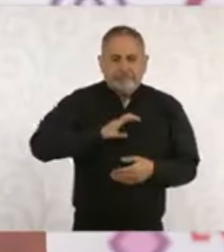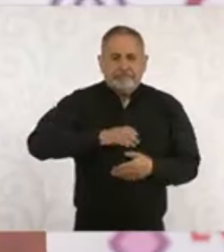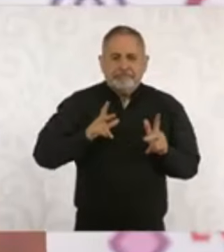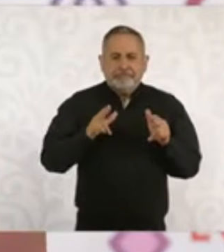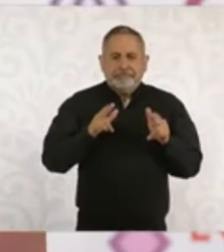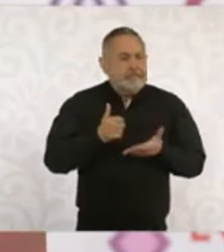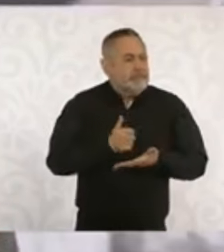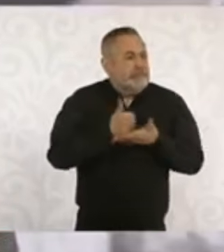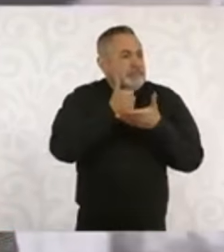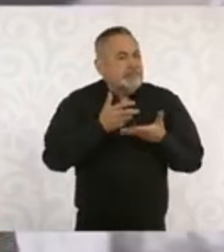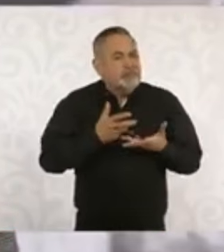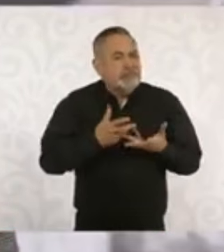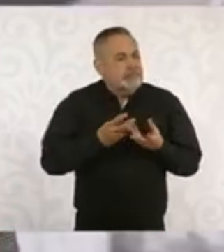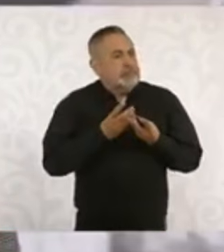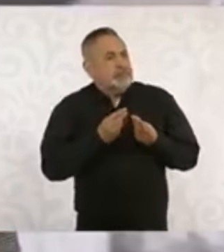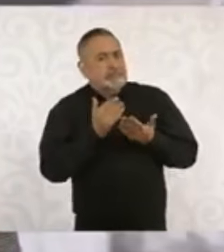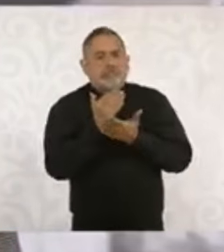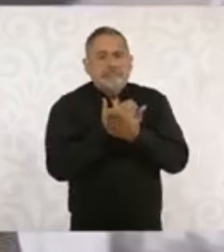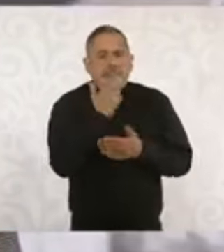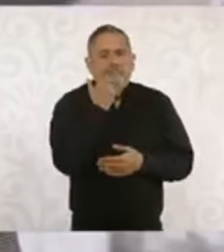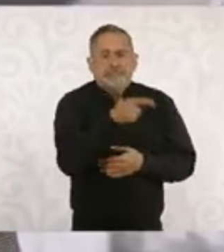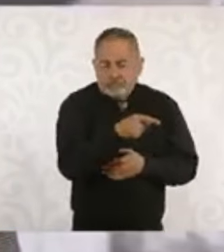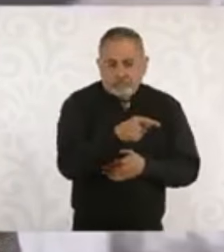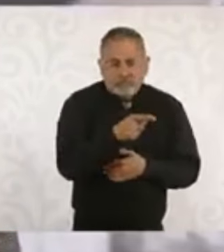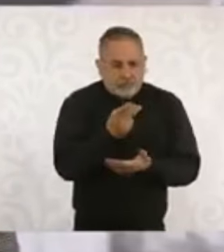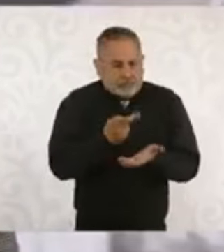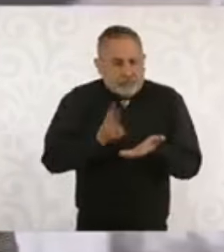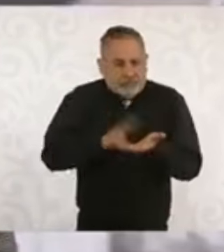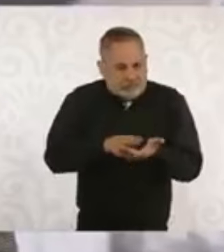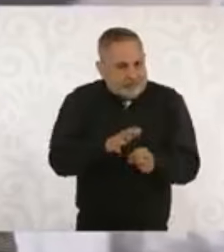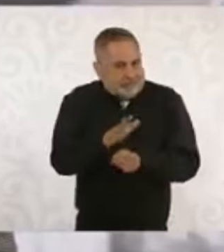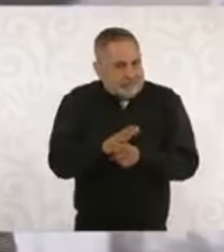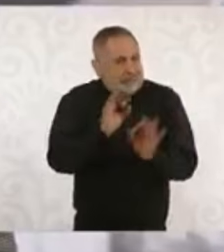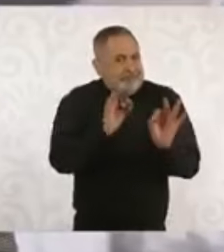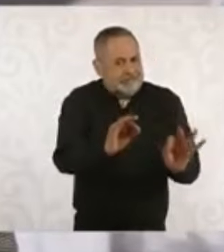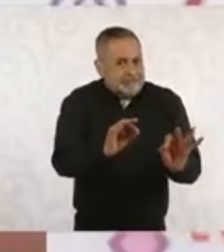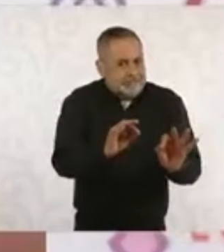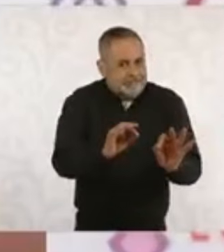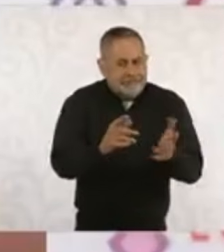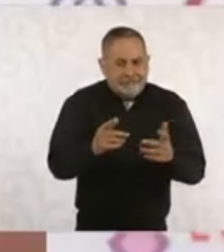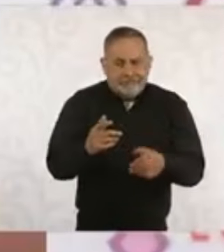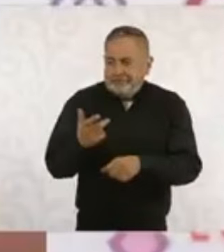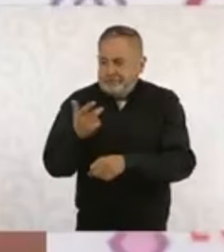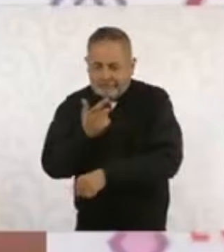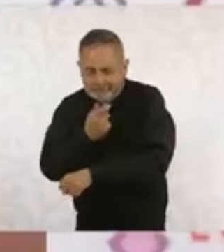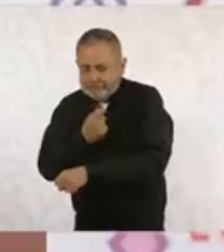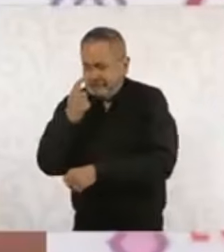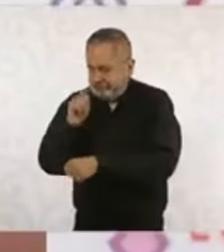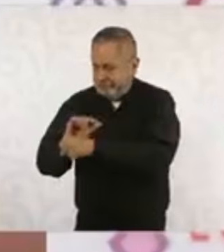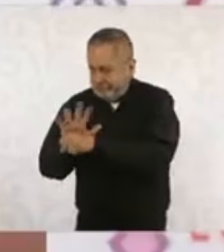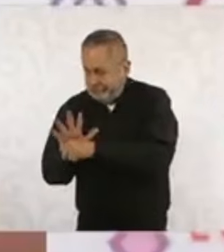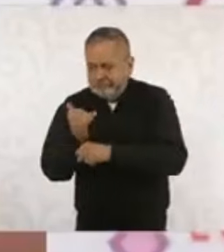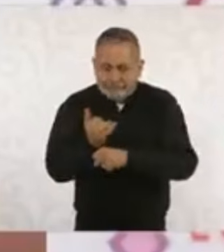el campo muy importante que son los cánceres, como una posibilidad. Y